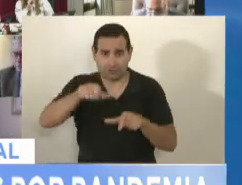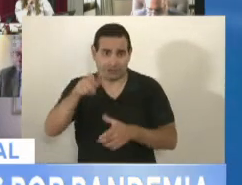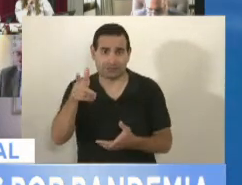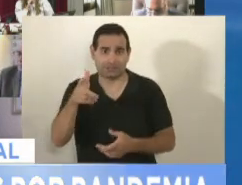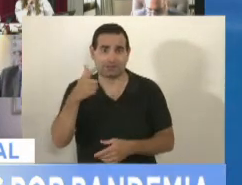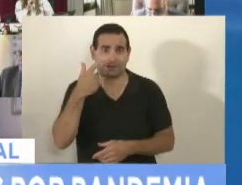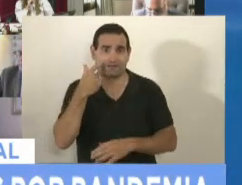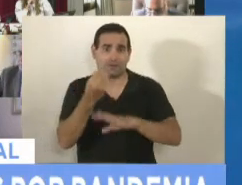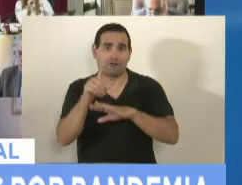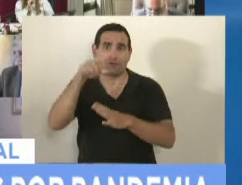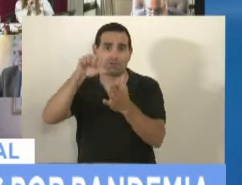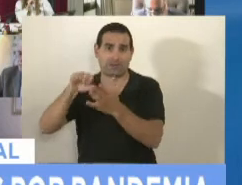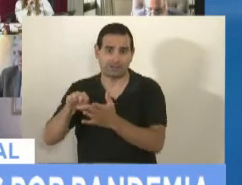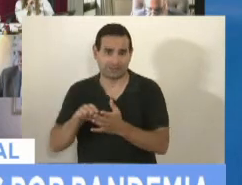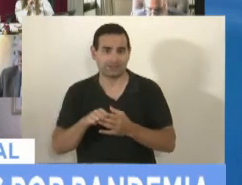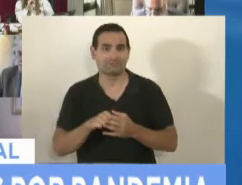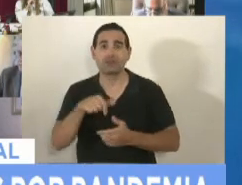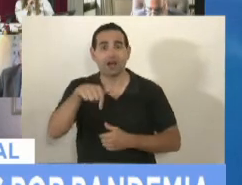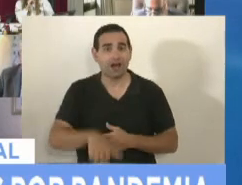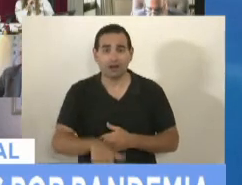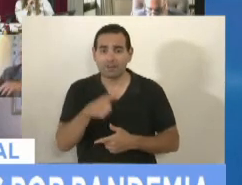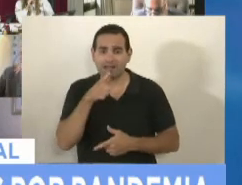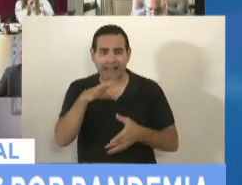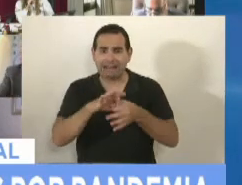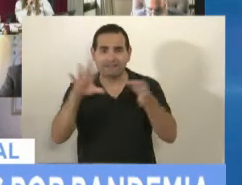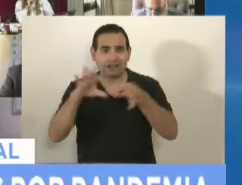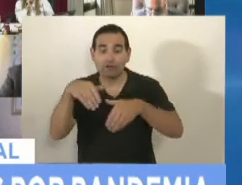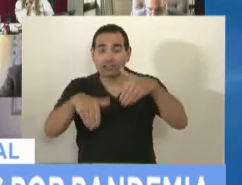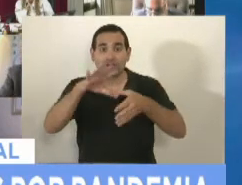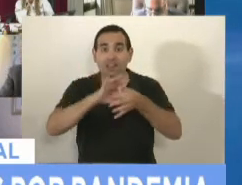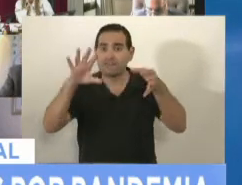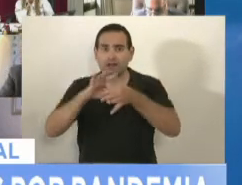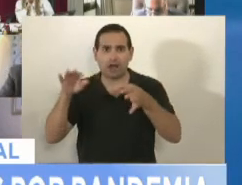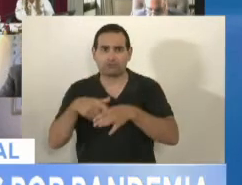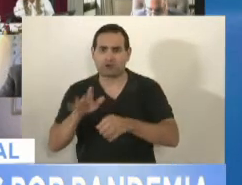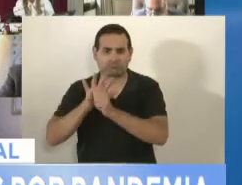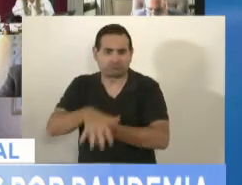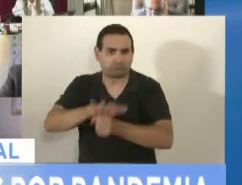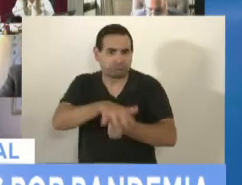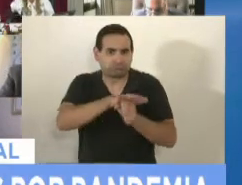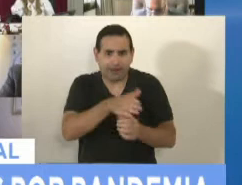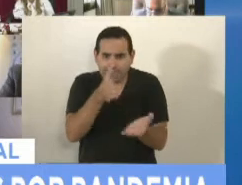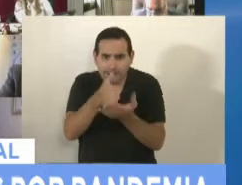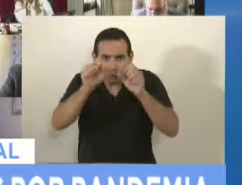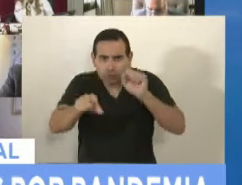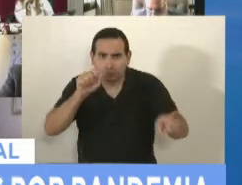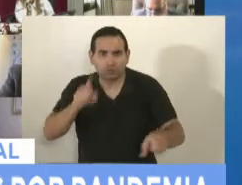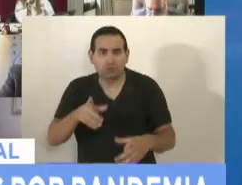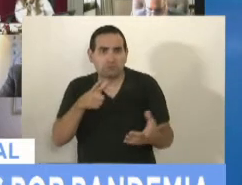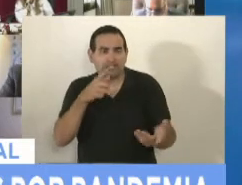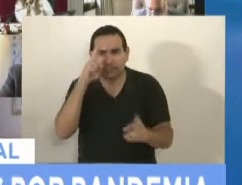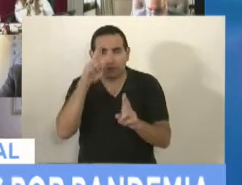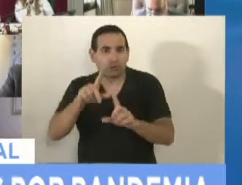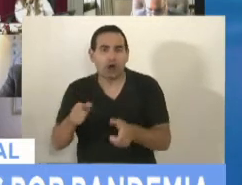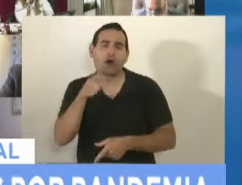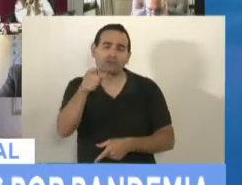argentino. Entonces estamos restringiendo la libertad de votar. Estamos restringiendo derechos, que a ustedes tanto les